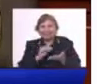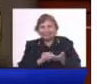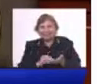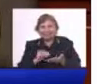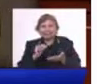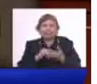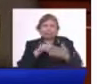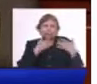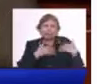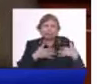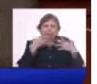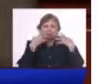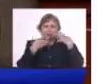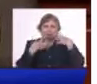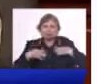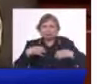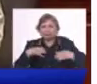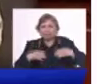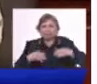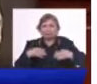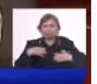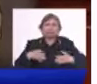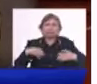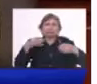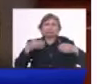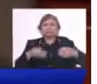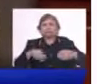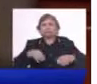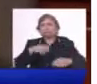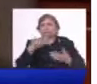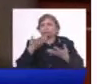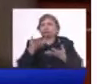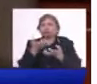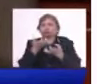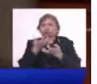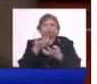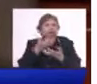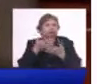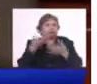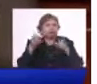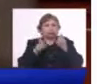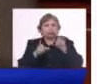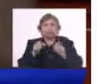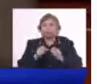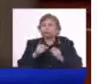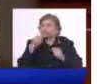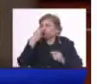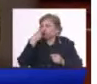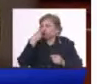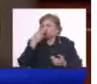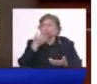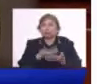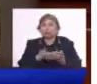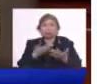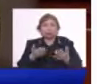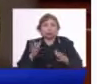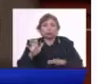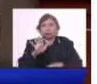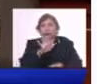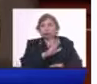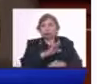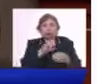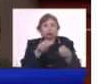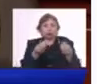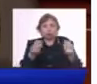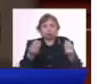los resentimientos y, los justos reclamos que tiene el país. Hemos visto las regiones que hoy día, en su